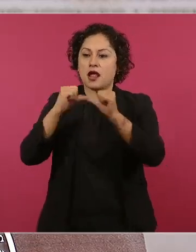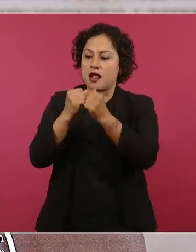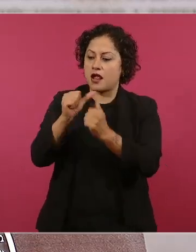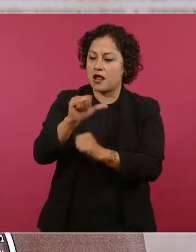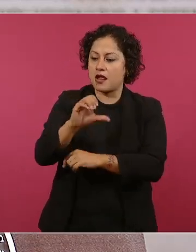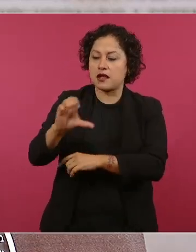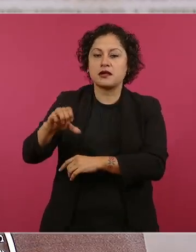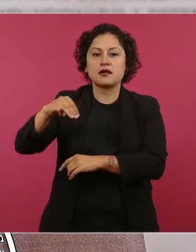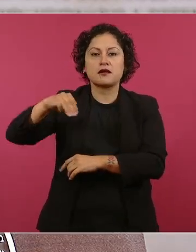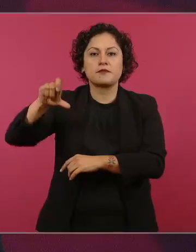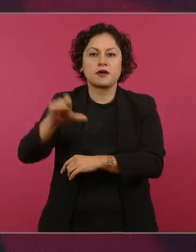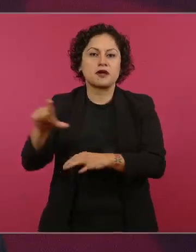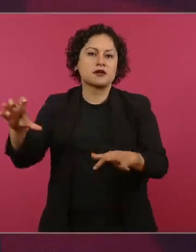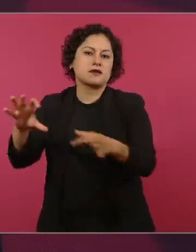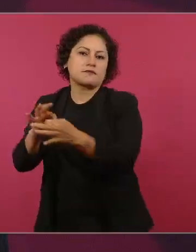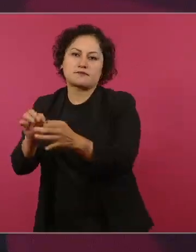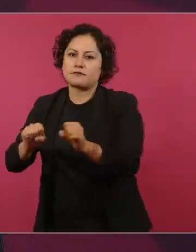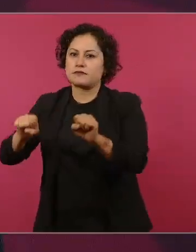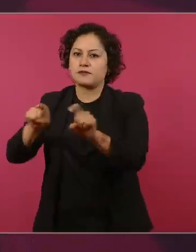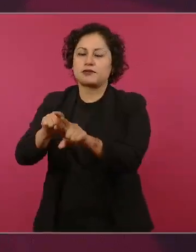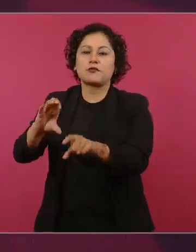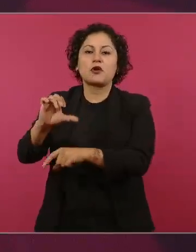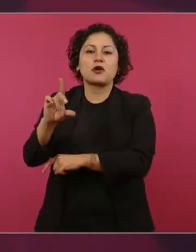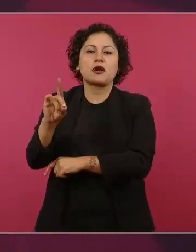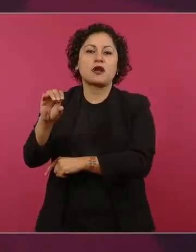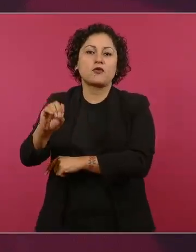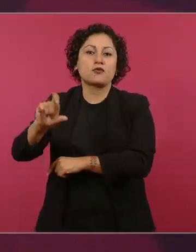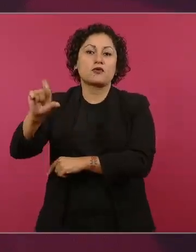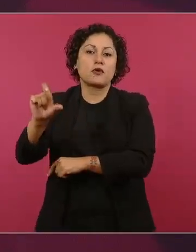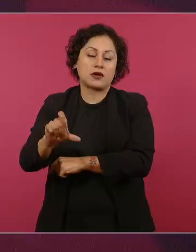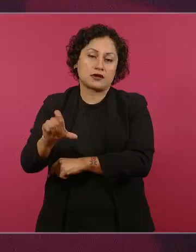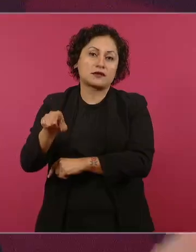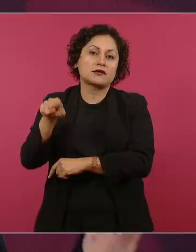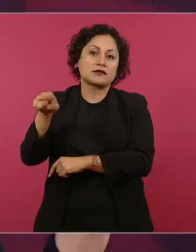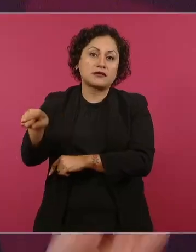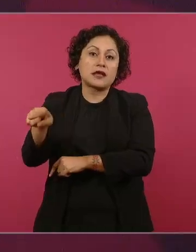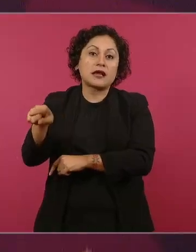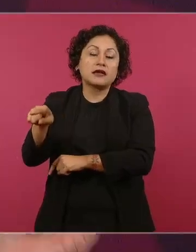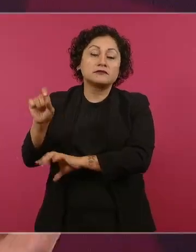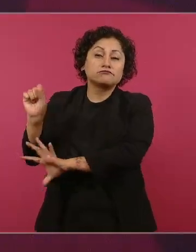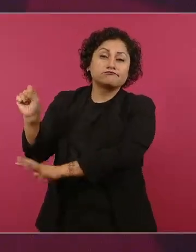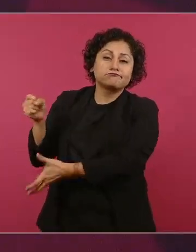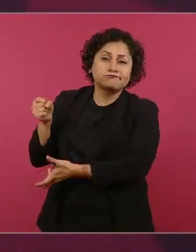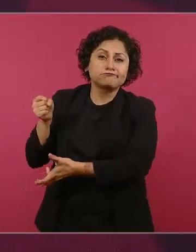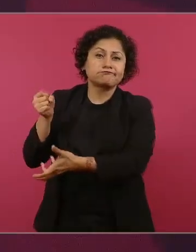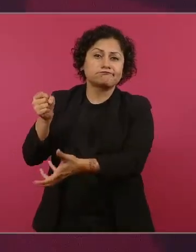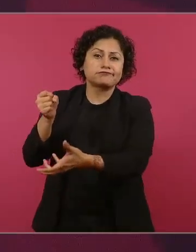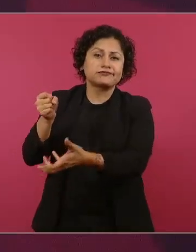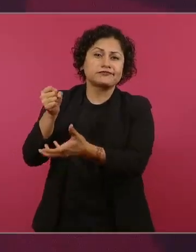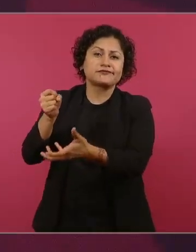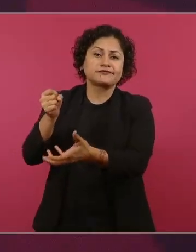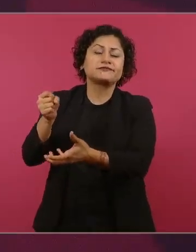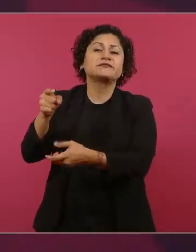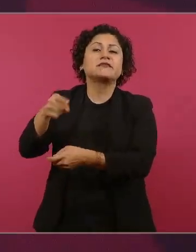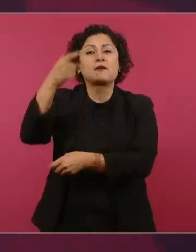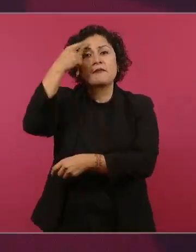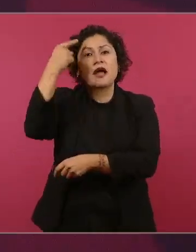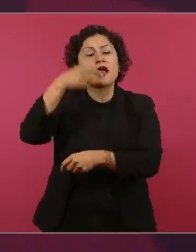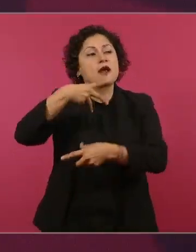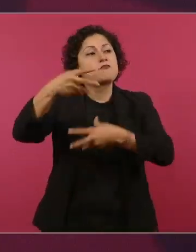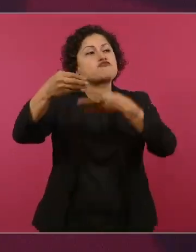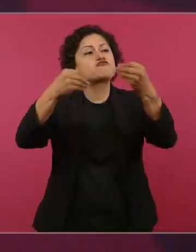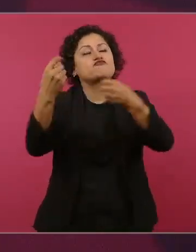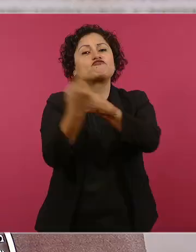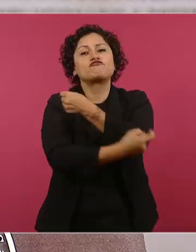al empresario Claudio X González, a la que se le inyectaron más de 32,000 retweets para elevar el número